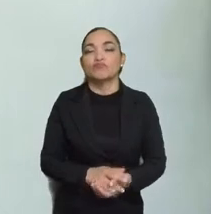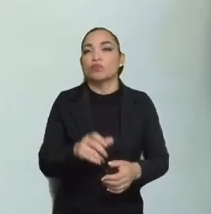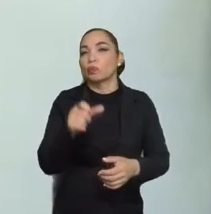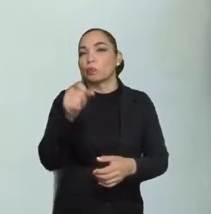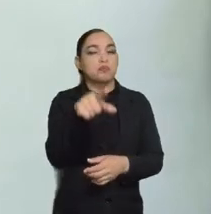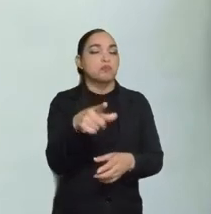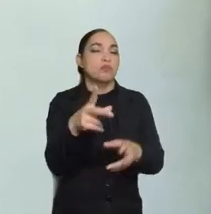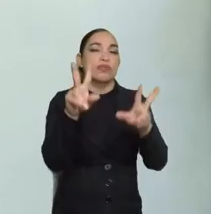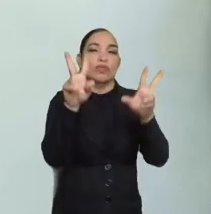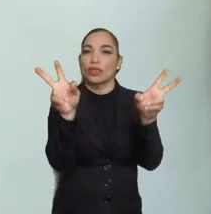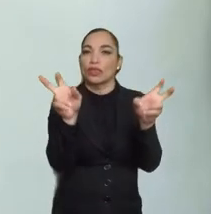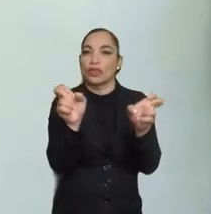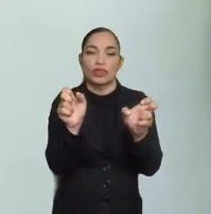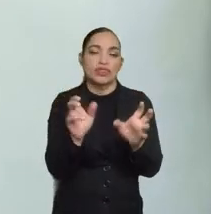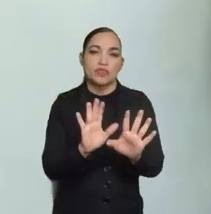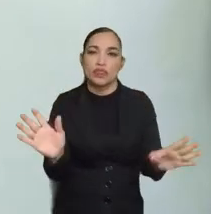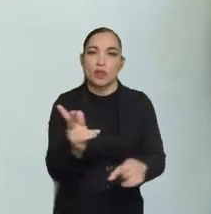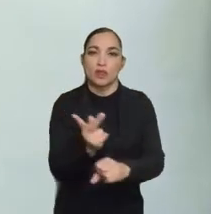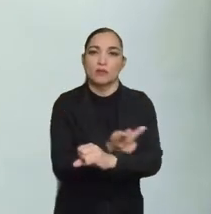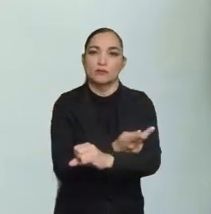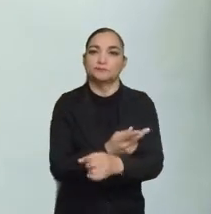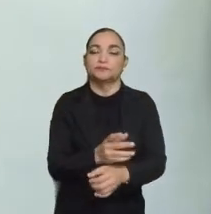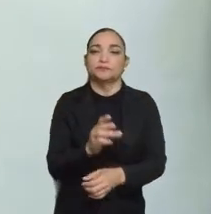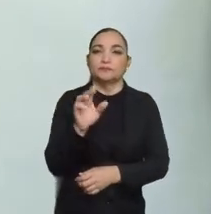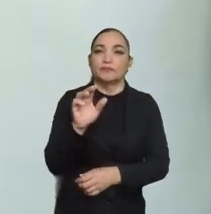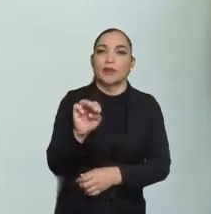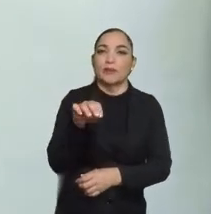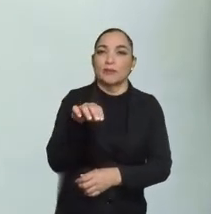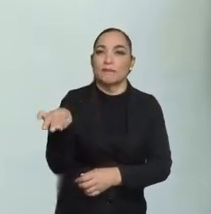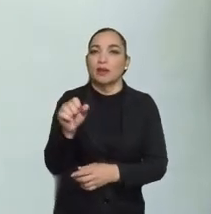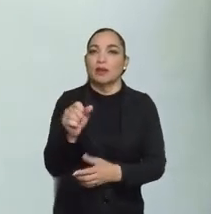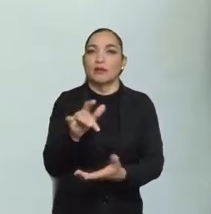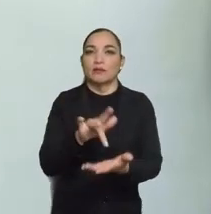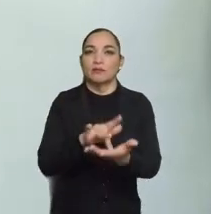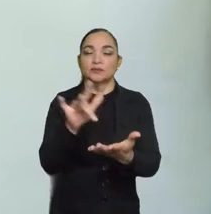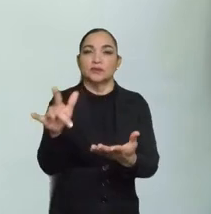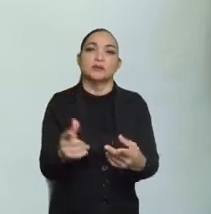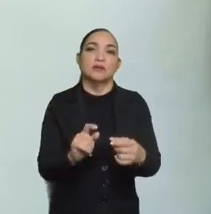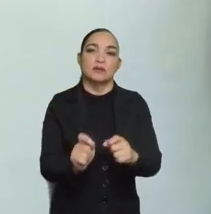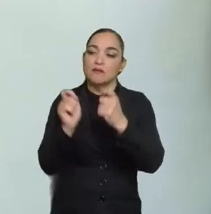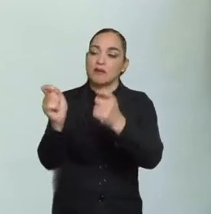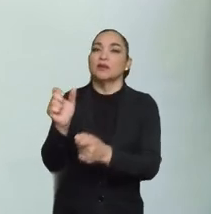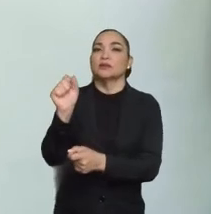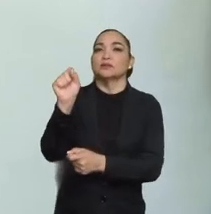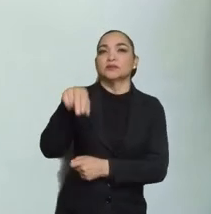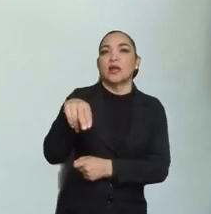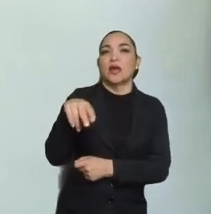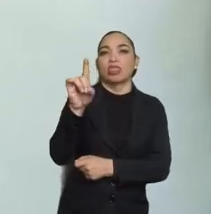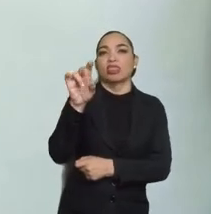Bueno. Gracias, Emma. Pasamos entonces con Sandra Solís, de Línea Directa.